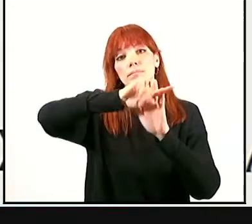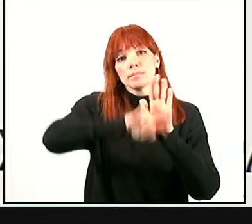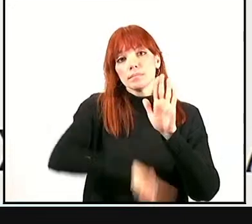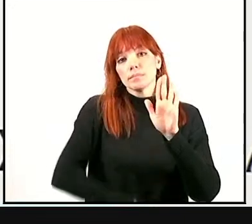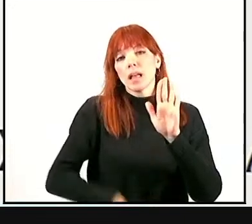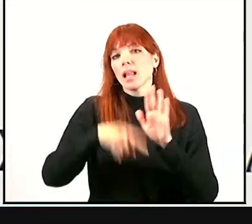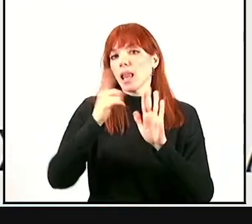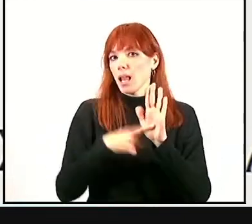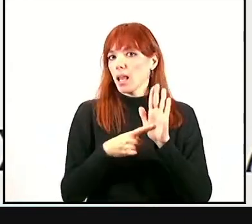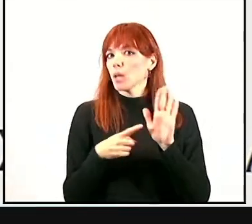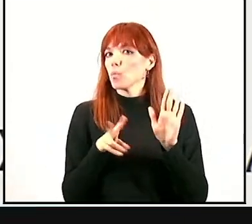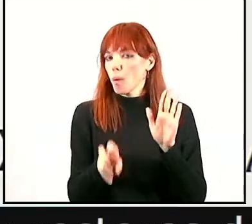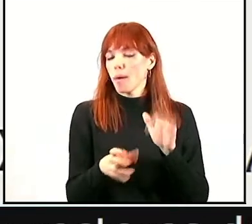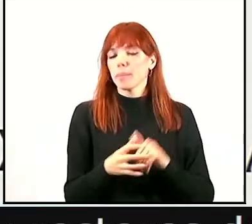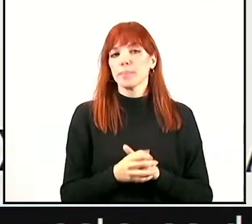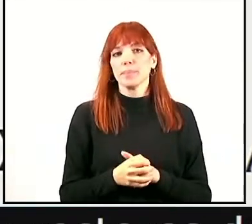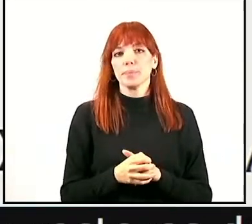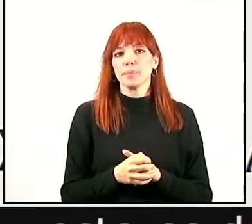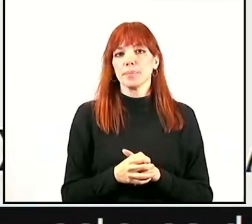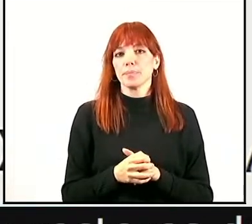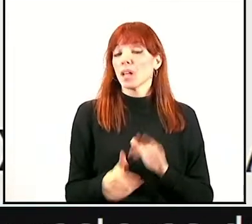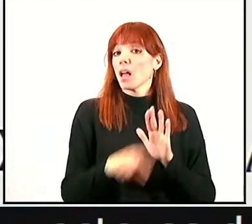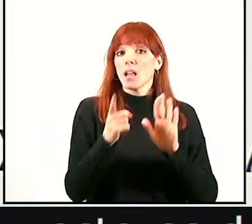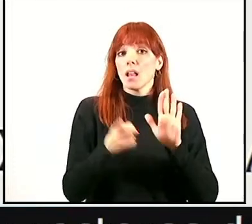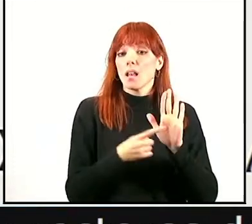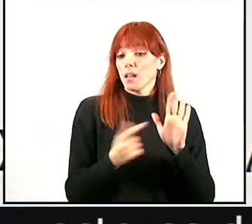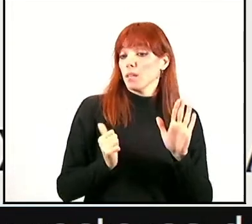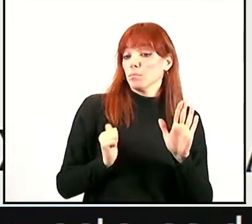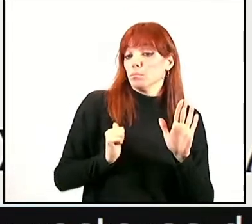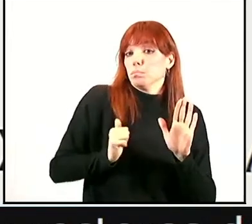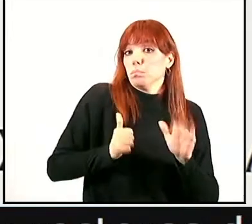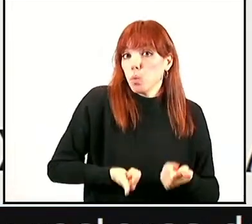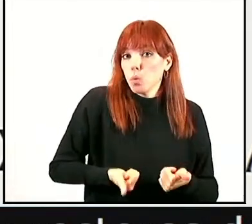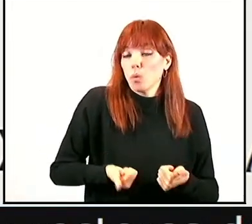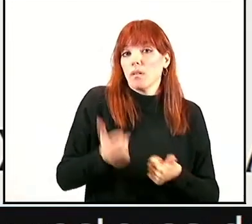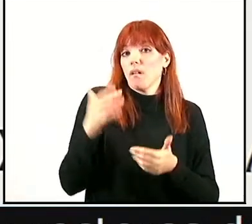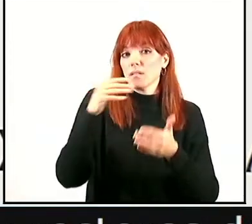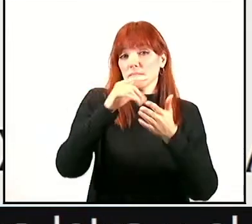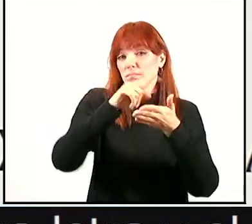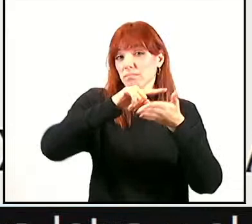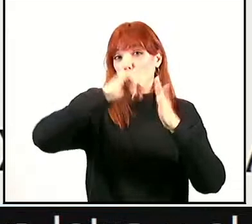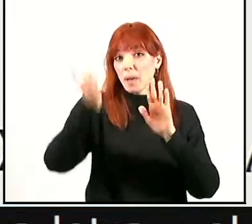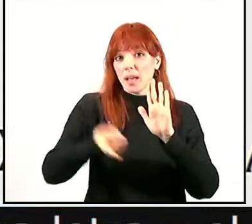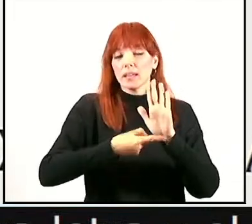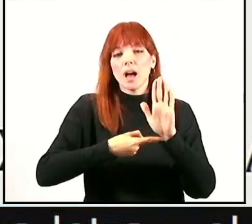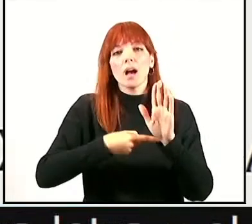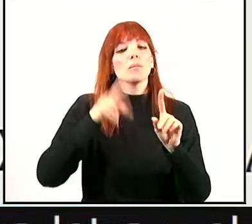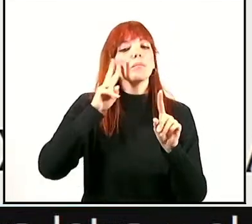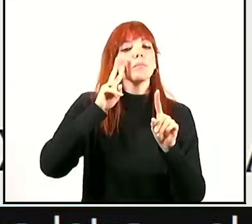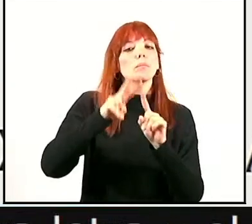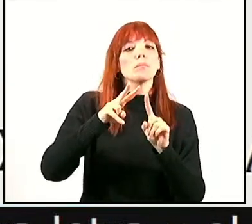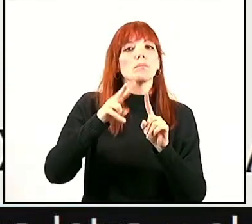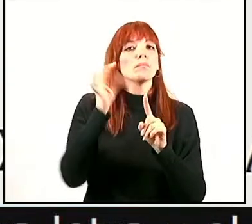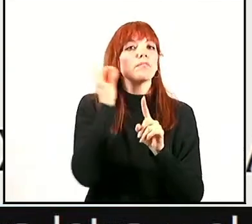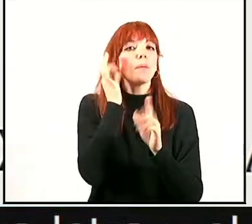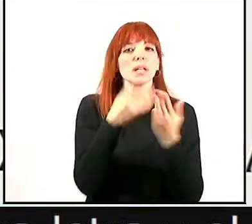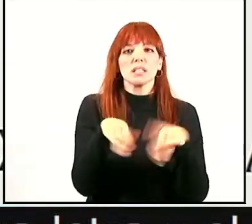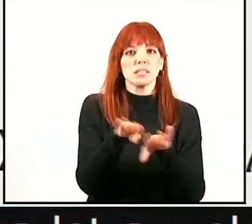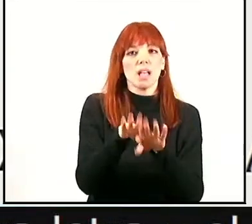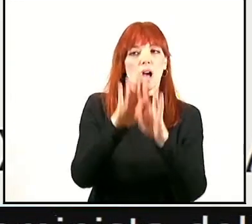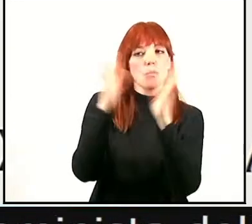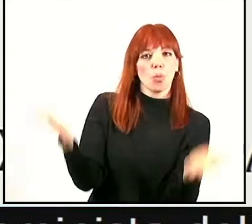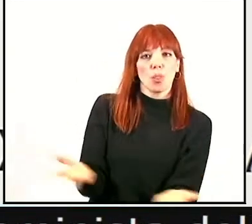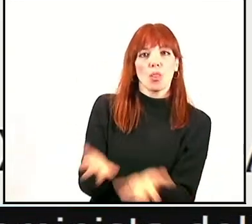esta norma, una norma que desde la primera letra y el primer artículo al último tiene una mirada feminista del mundo, pero